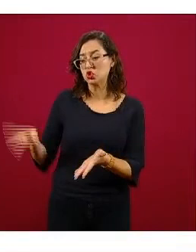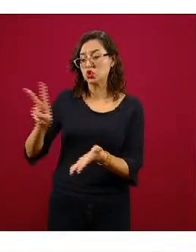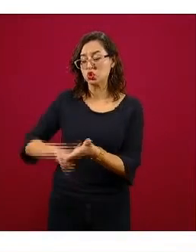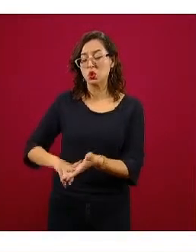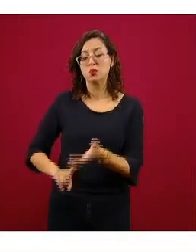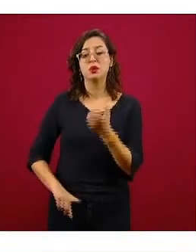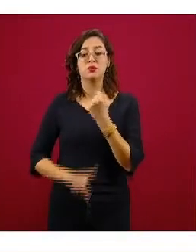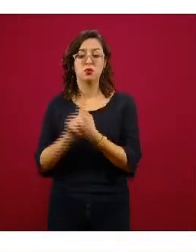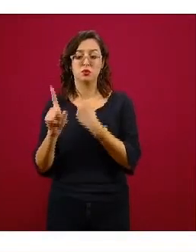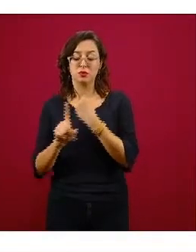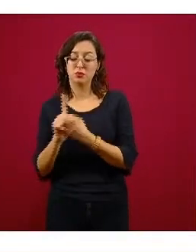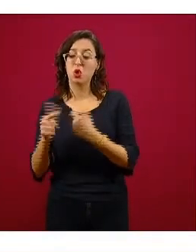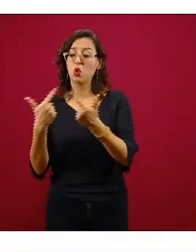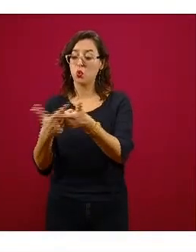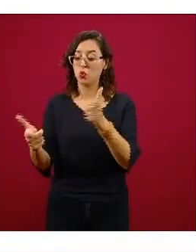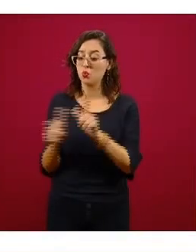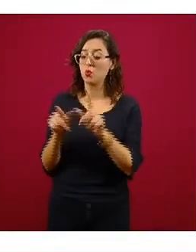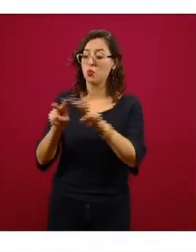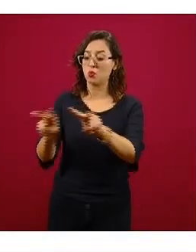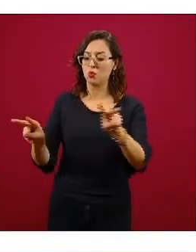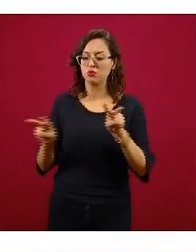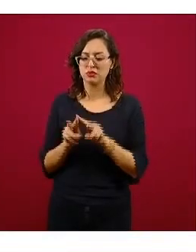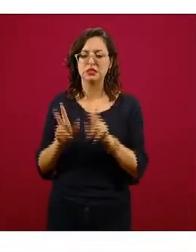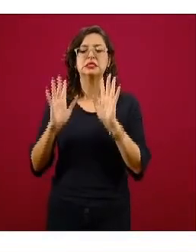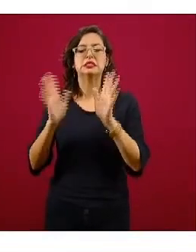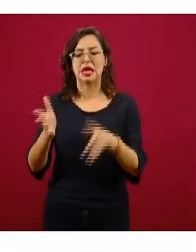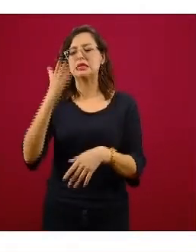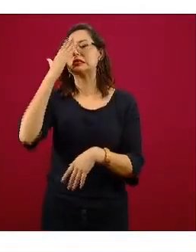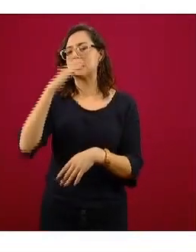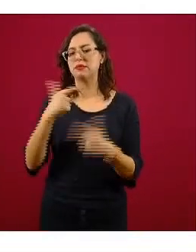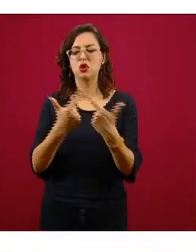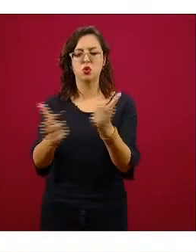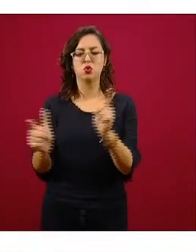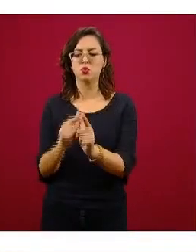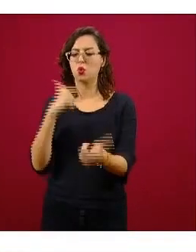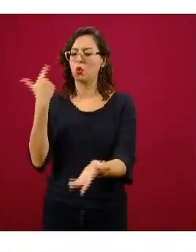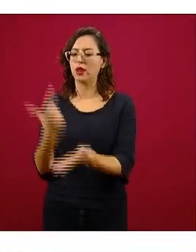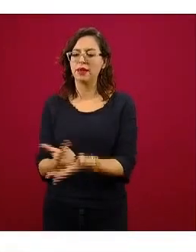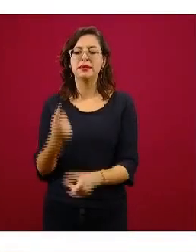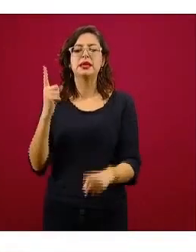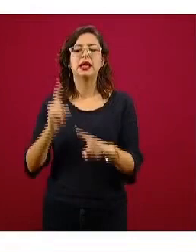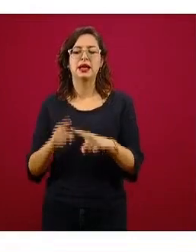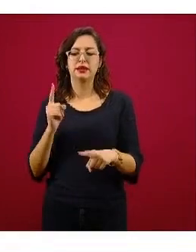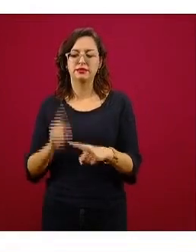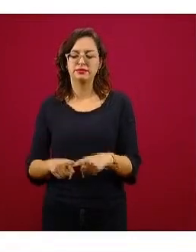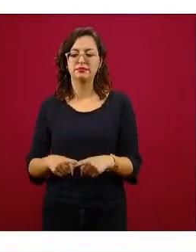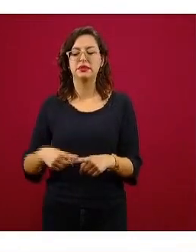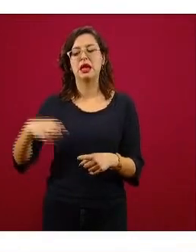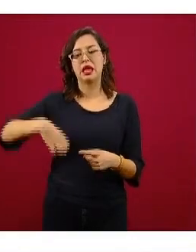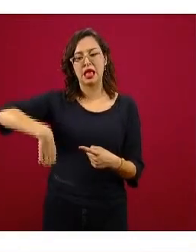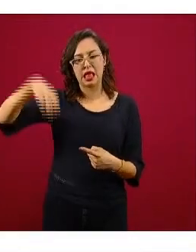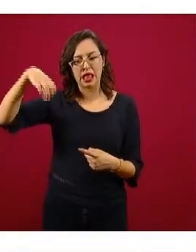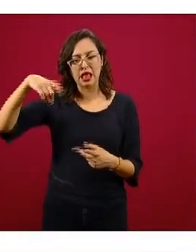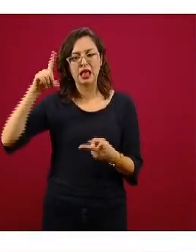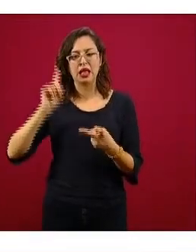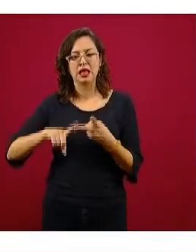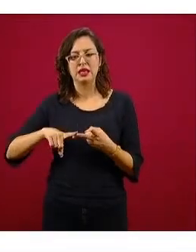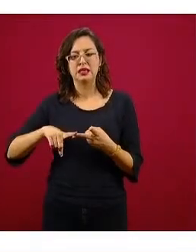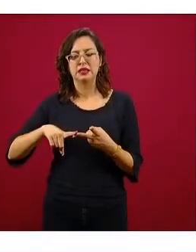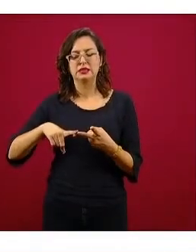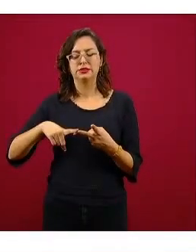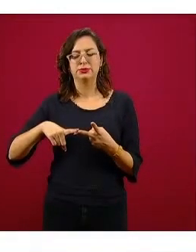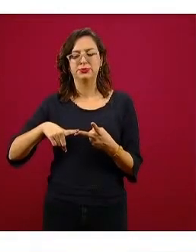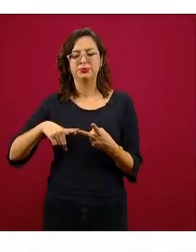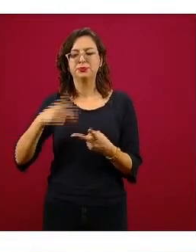personas de estos grupos de alto riesgo que ya lo hemos comentado en muchos. ¿Cuáles son estos grupos de alto riesgo? Principalmente adultos mayores,